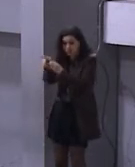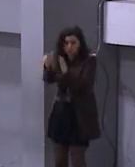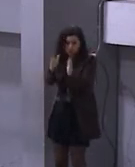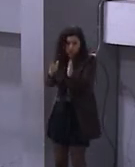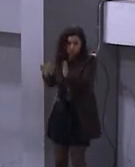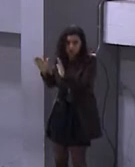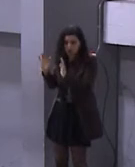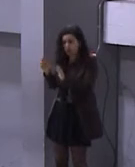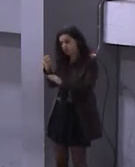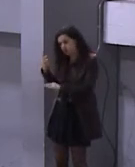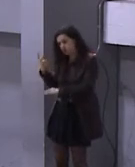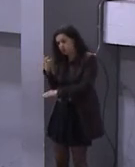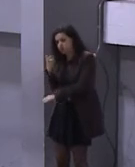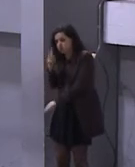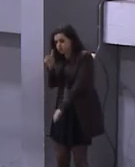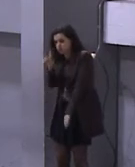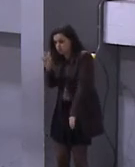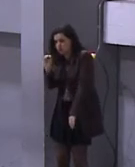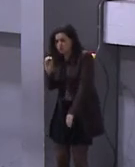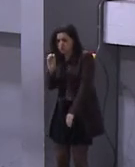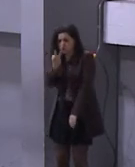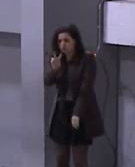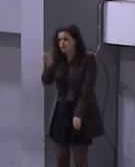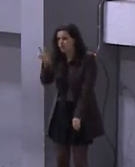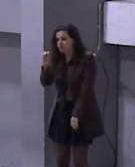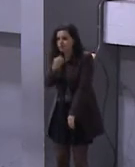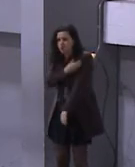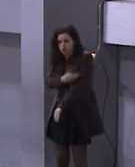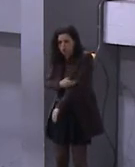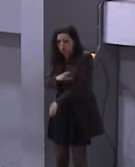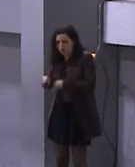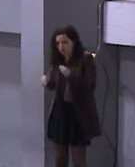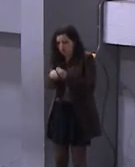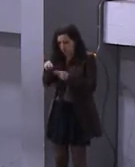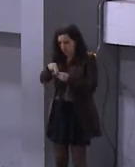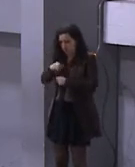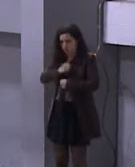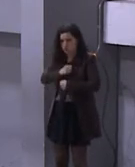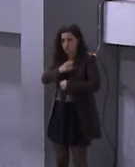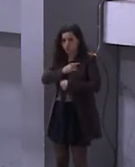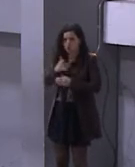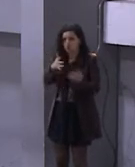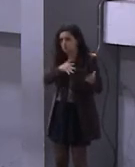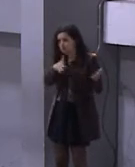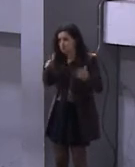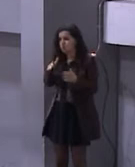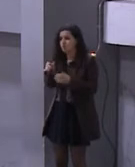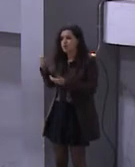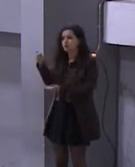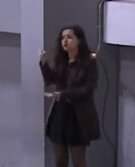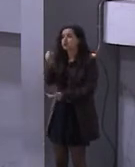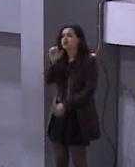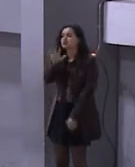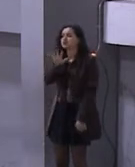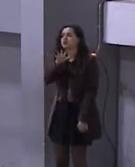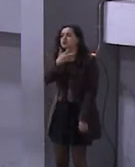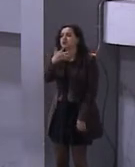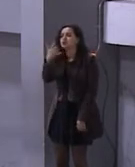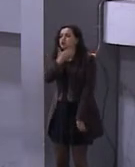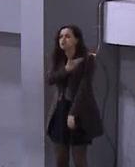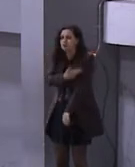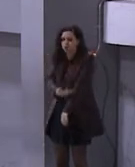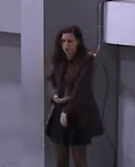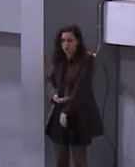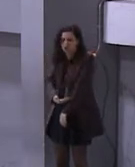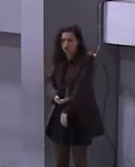de 220 millones, si no me equivoco, más los recursos propios de la universidad, tenemos un presupuesto más o menos de 500 millones